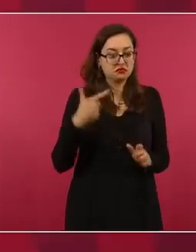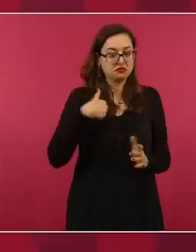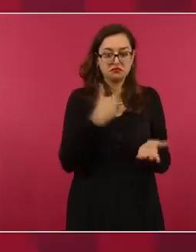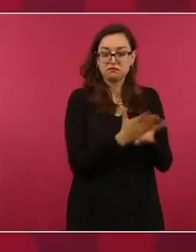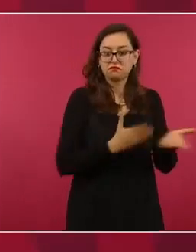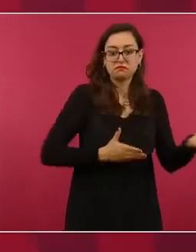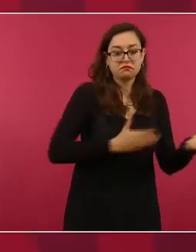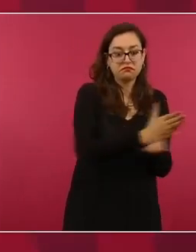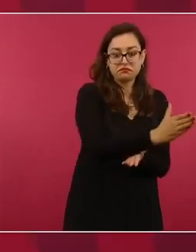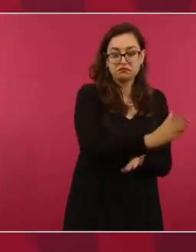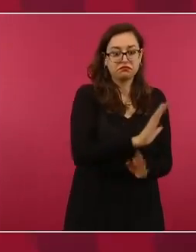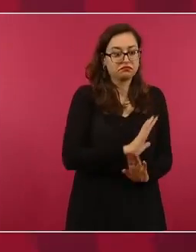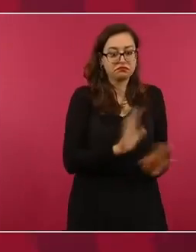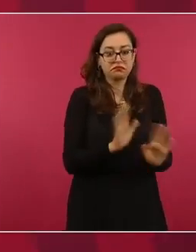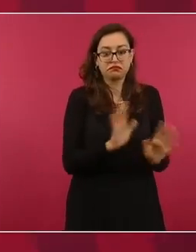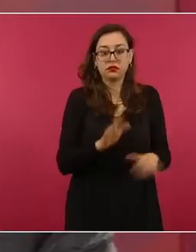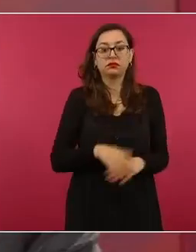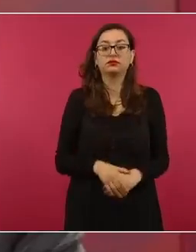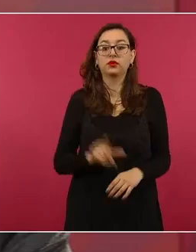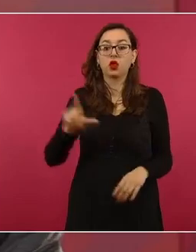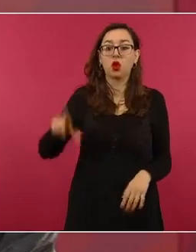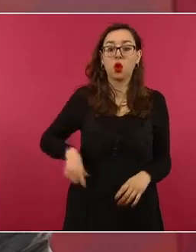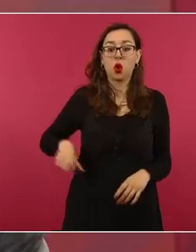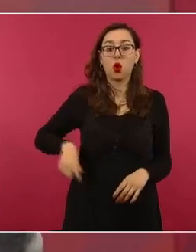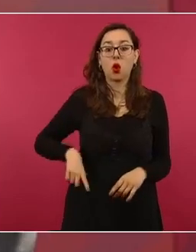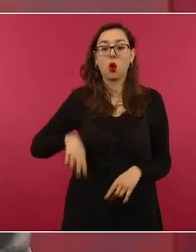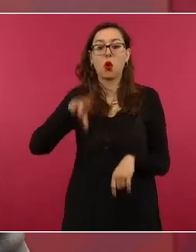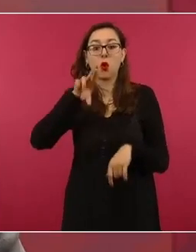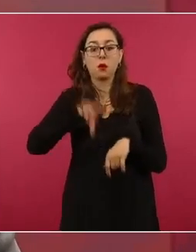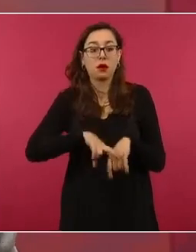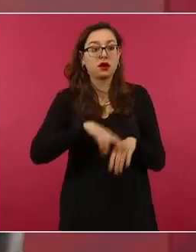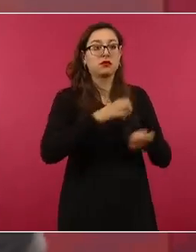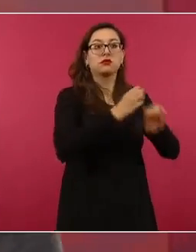del PAN. Oye,